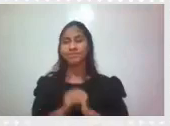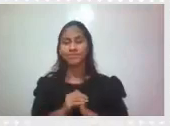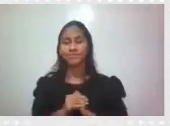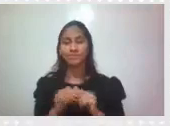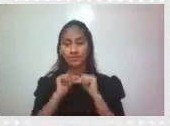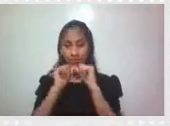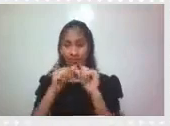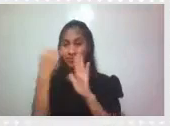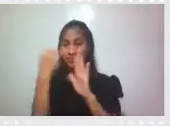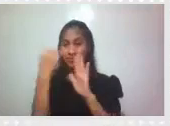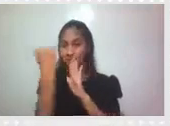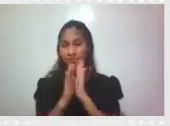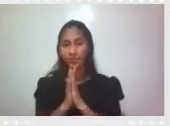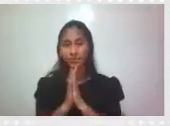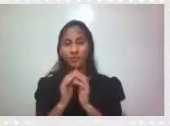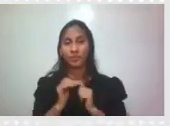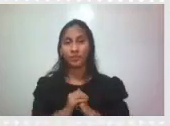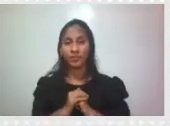Siguiente, por favor.